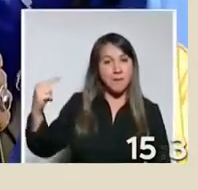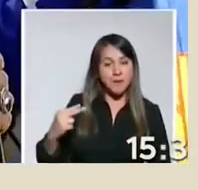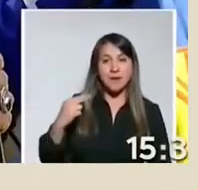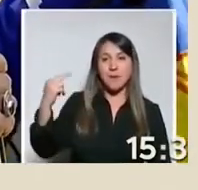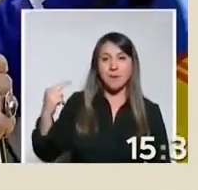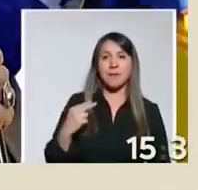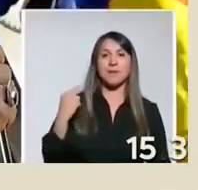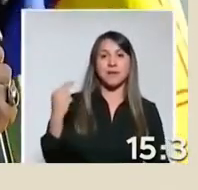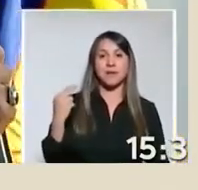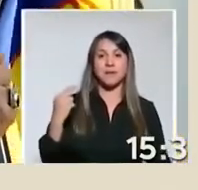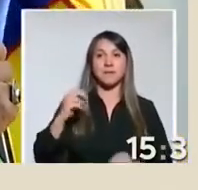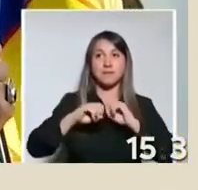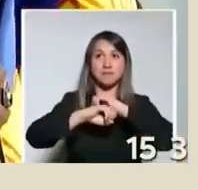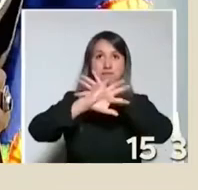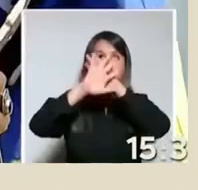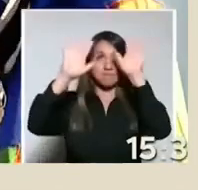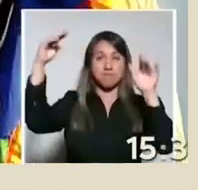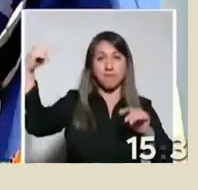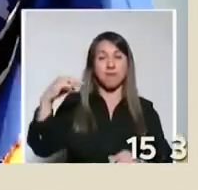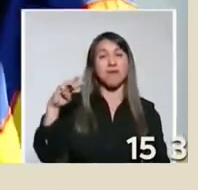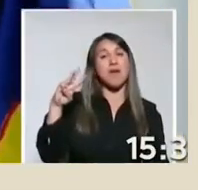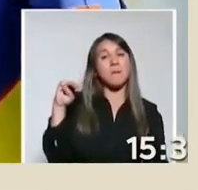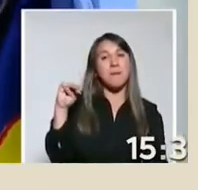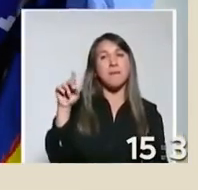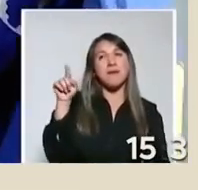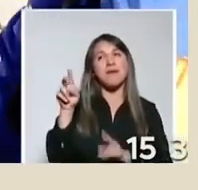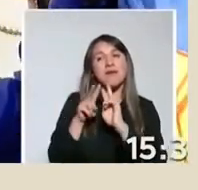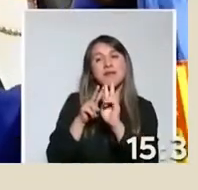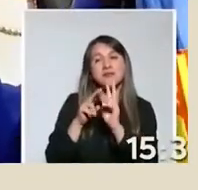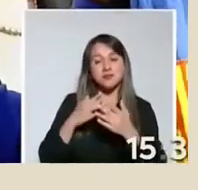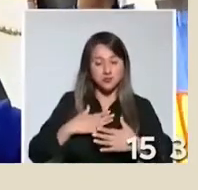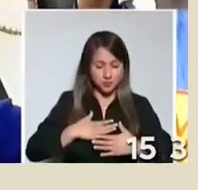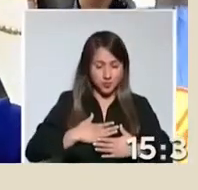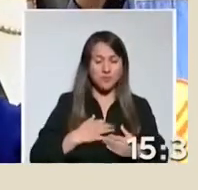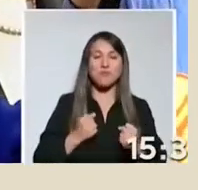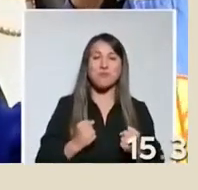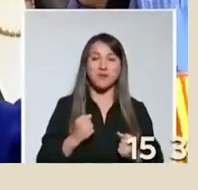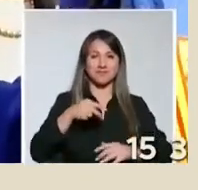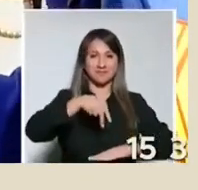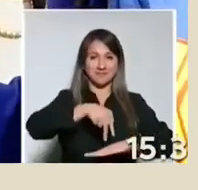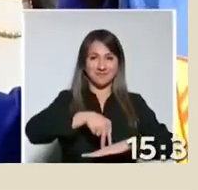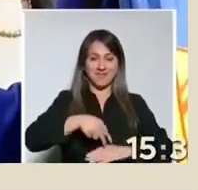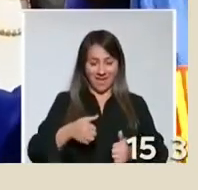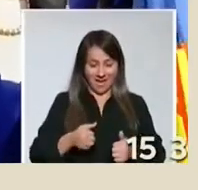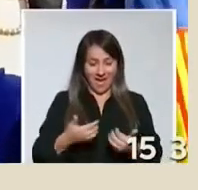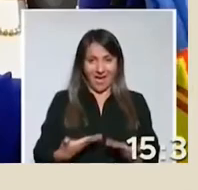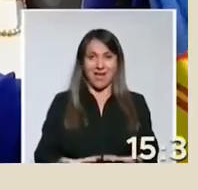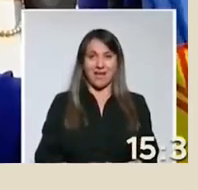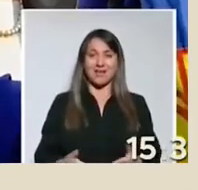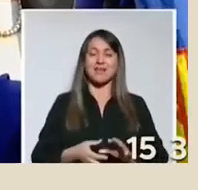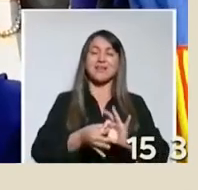traumático desde el punto de vista positivo de la transición a la democracia porque fue un proceso en el cual el gobierno de Raúl Alfonsín